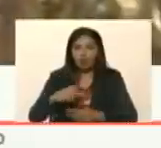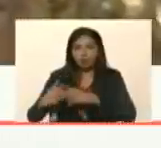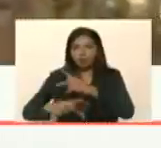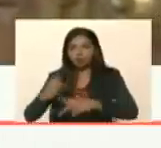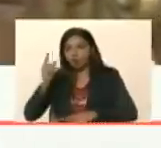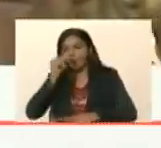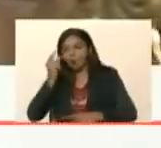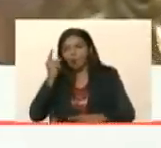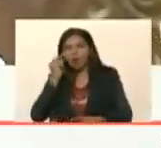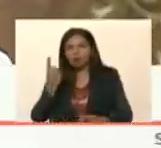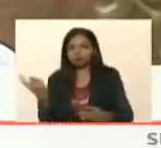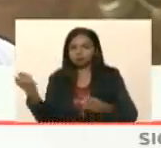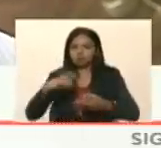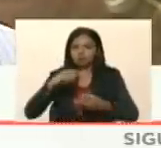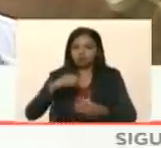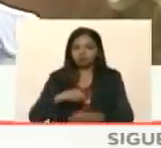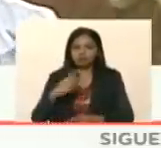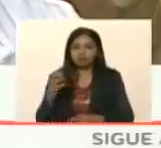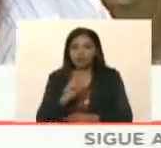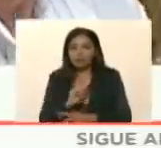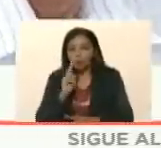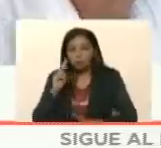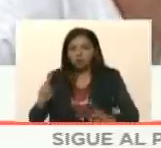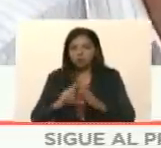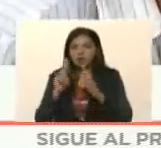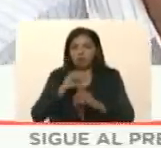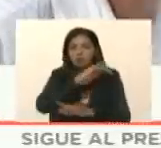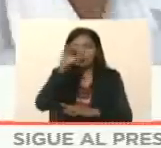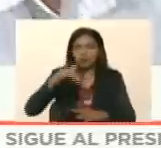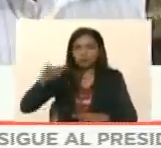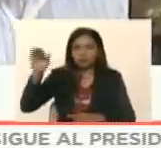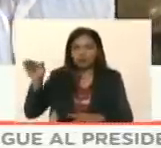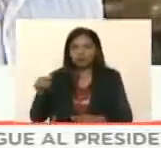productoras. Pronto nos veremos por esas montañas